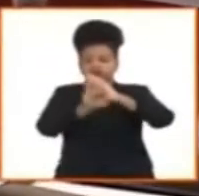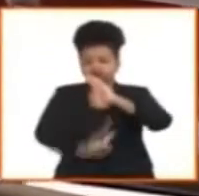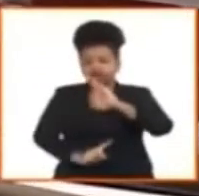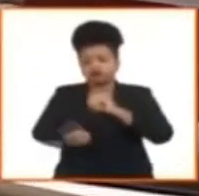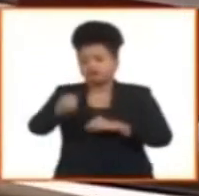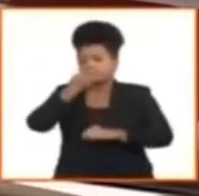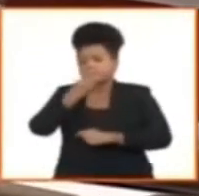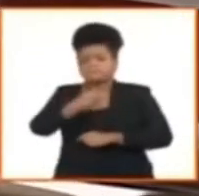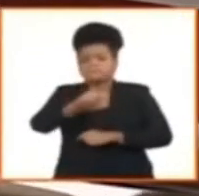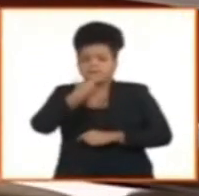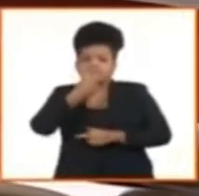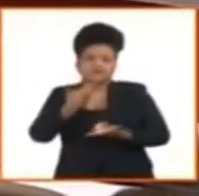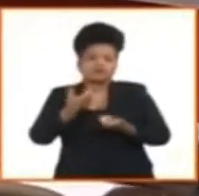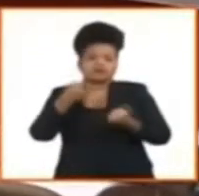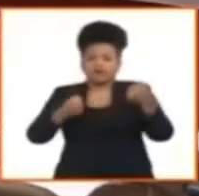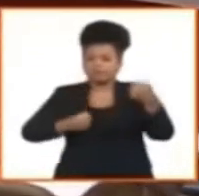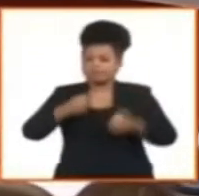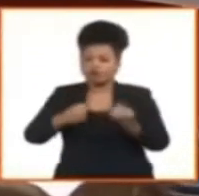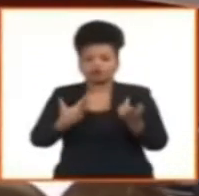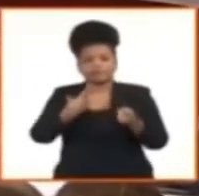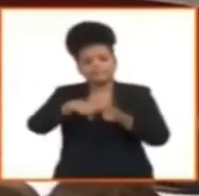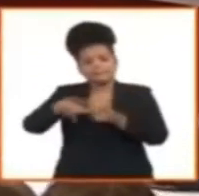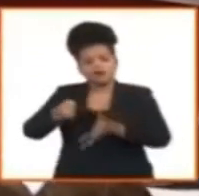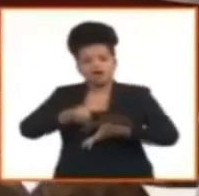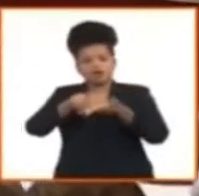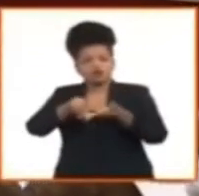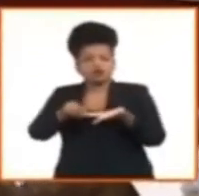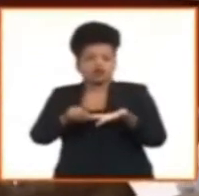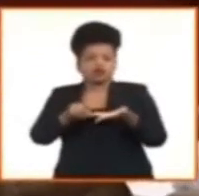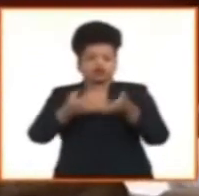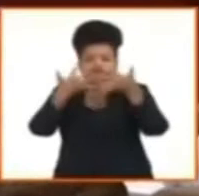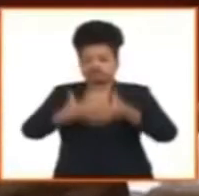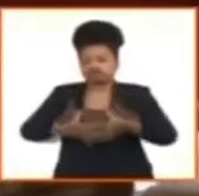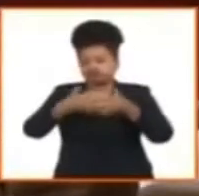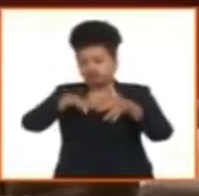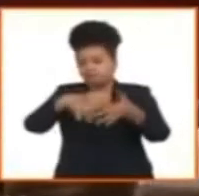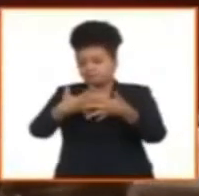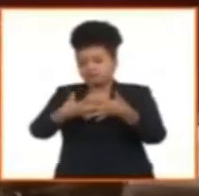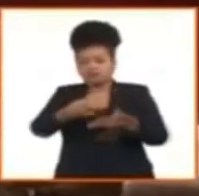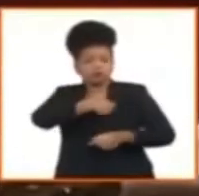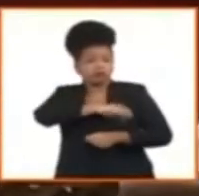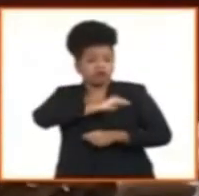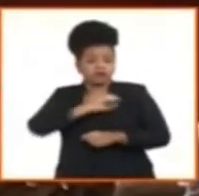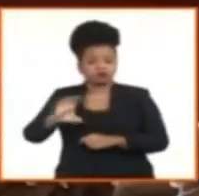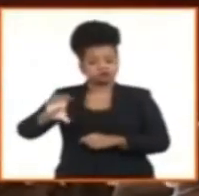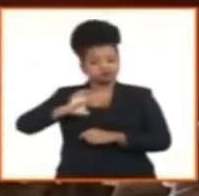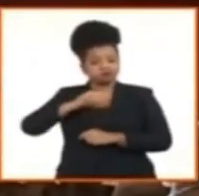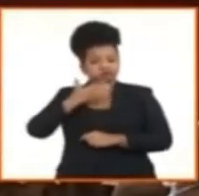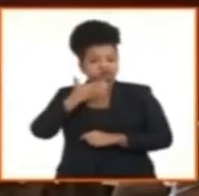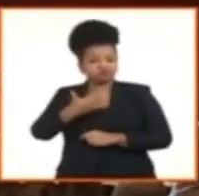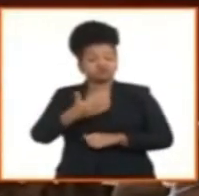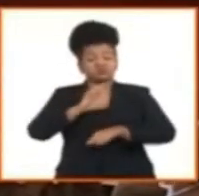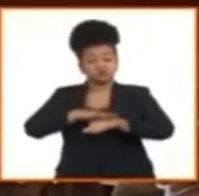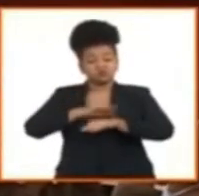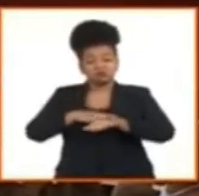de transporte, de insumos para nuestros procesos productivos y el nivel adquisitivo de ingresos de la población, provocándose